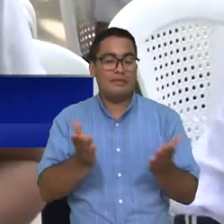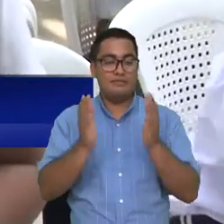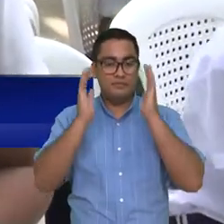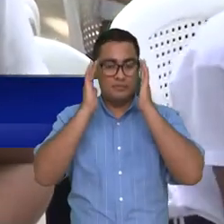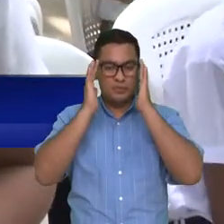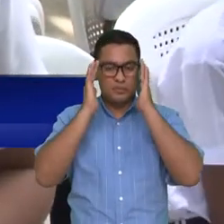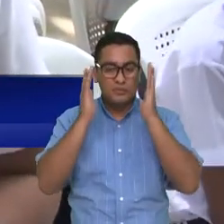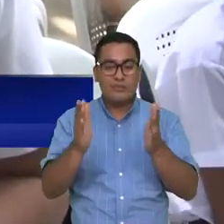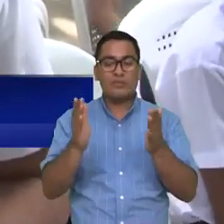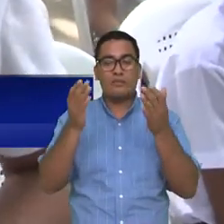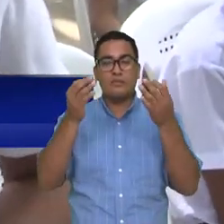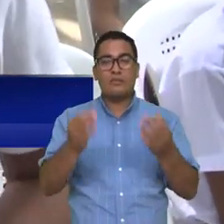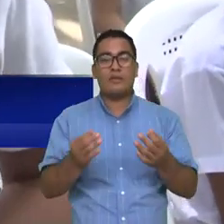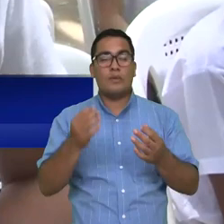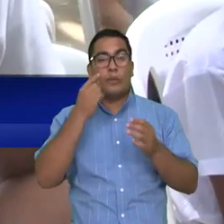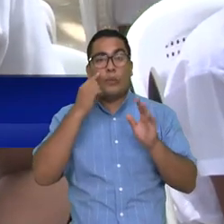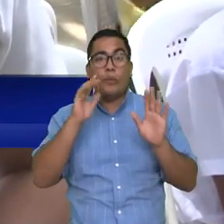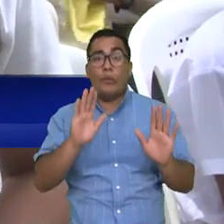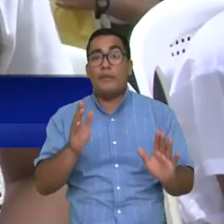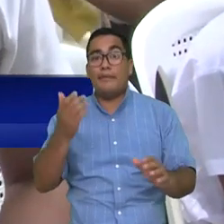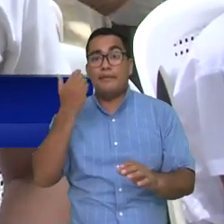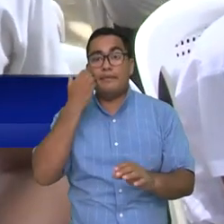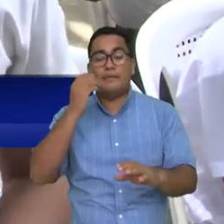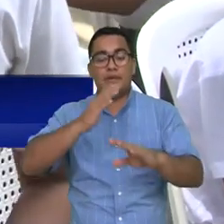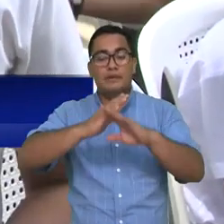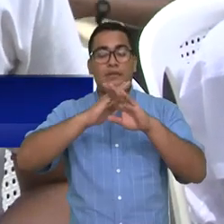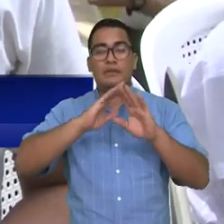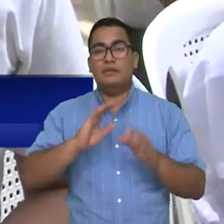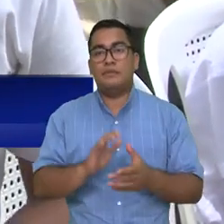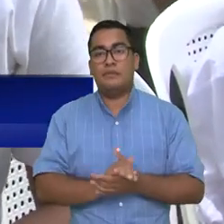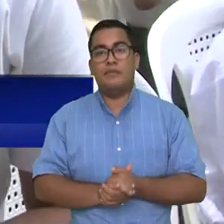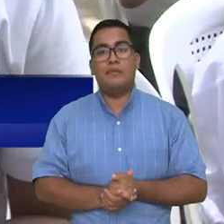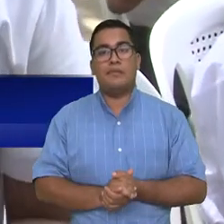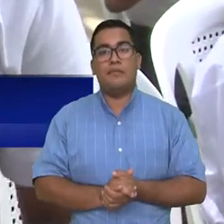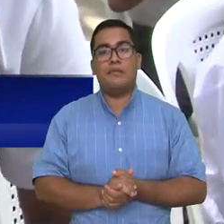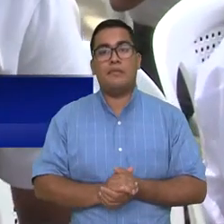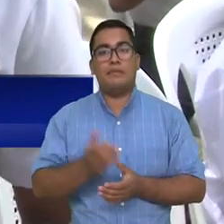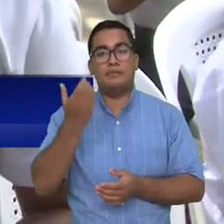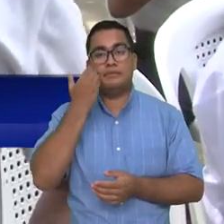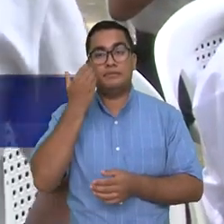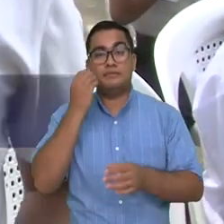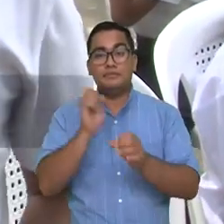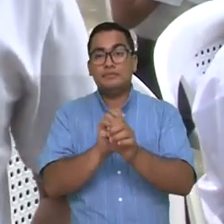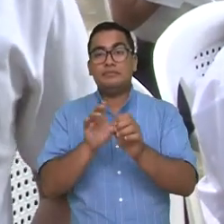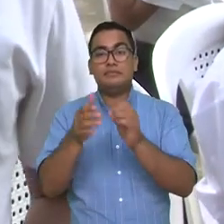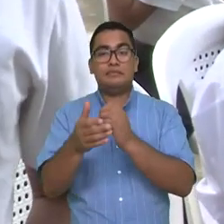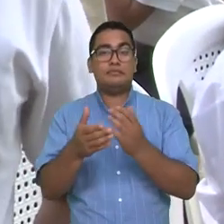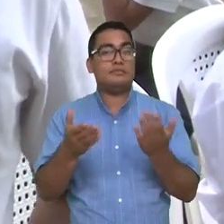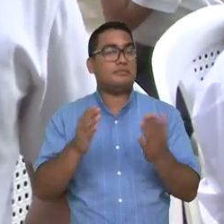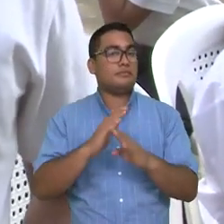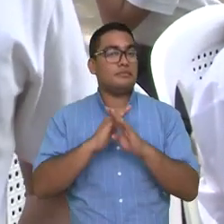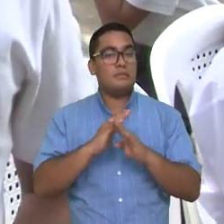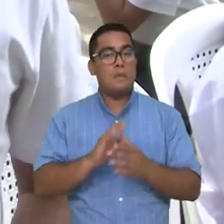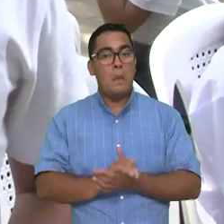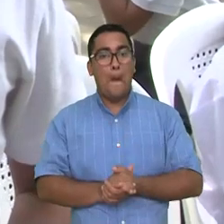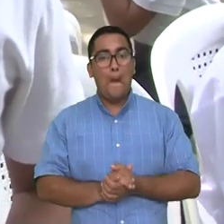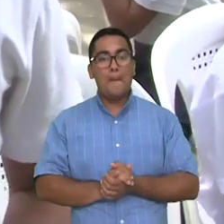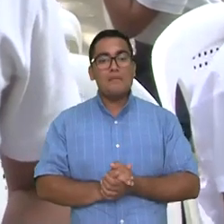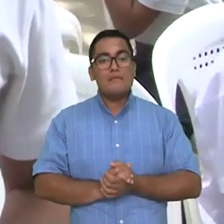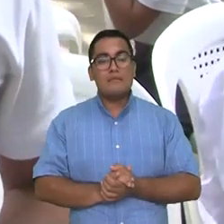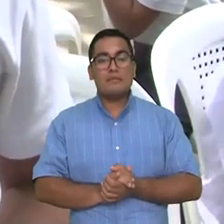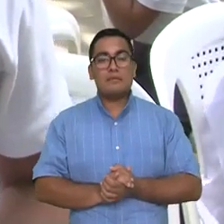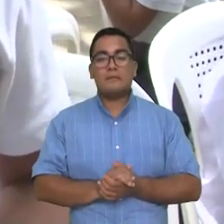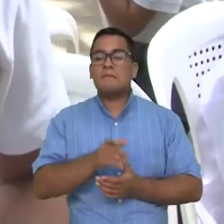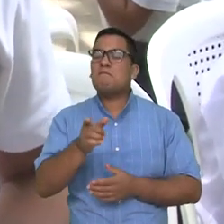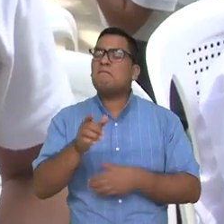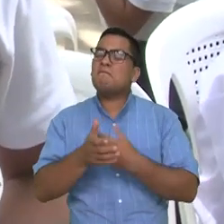para protegernos de cualquier enfermedad y la enfermedad que anda dando el COVID-19. ¿Cada cuánto te